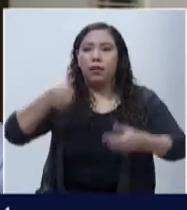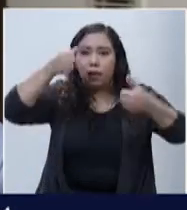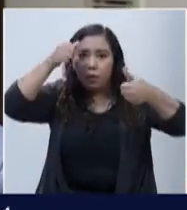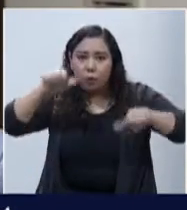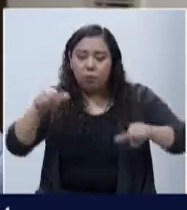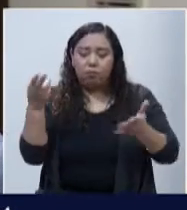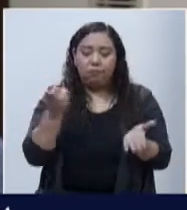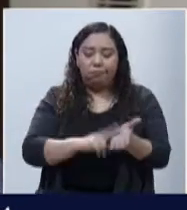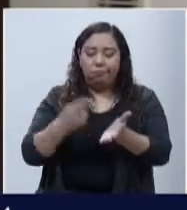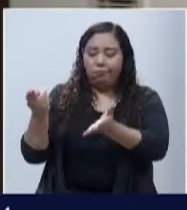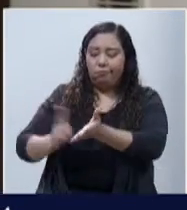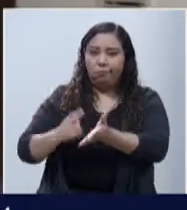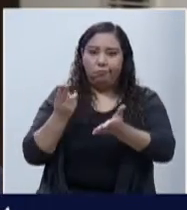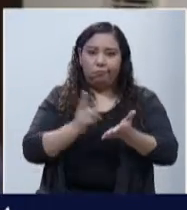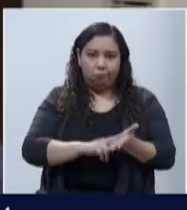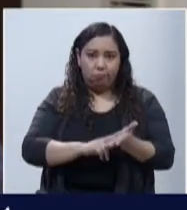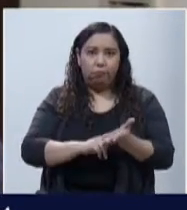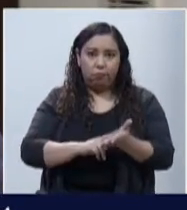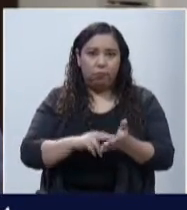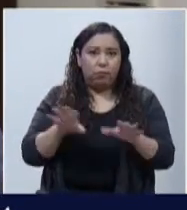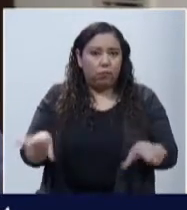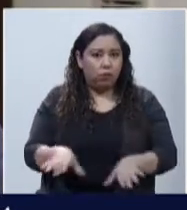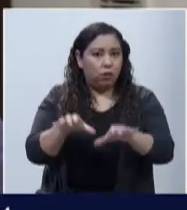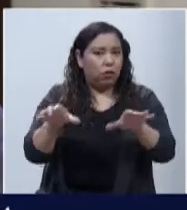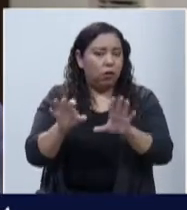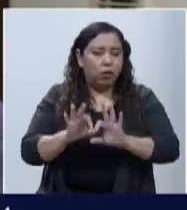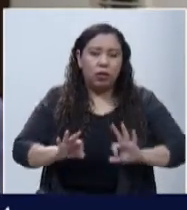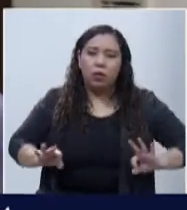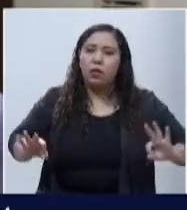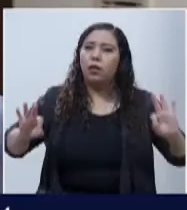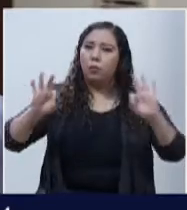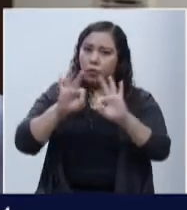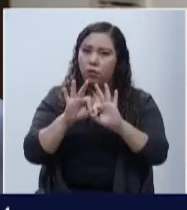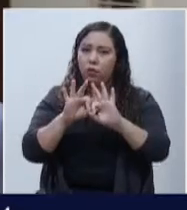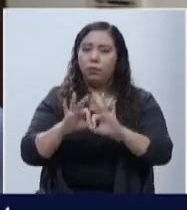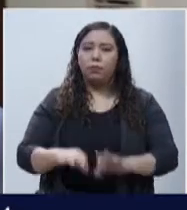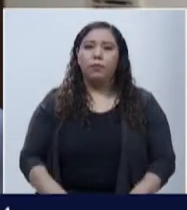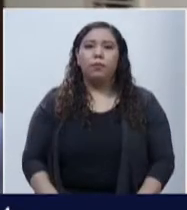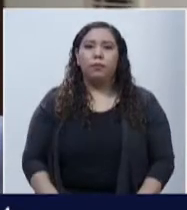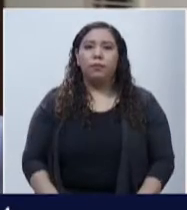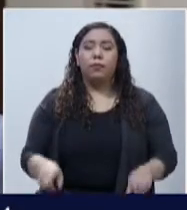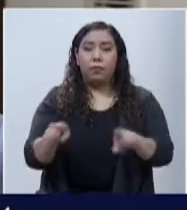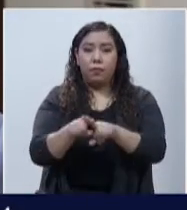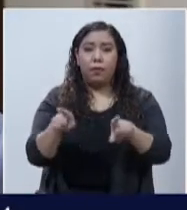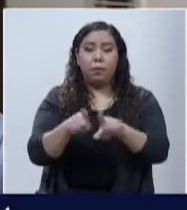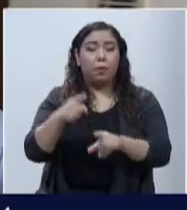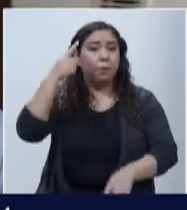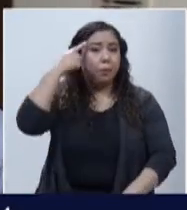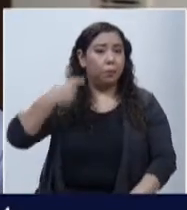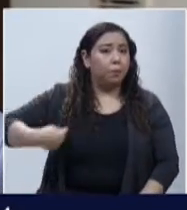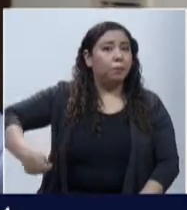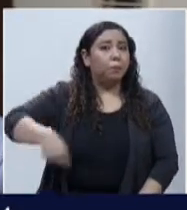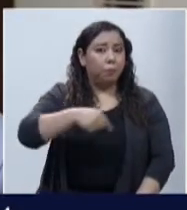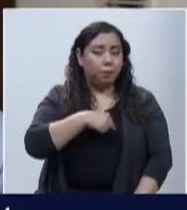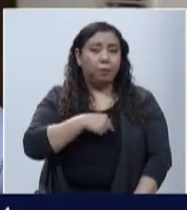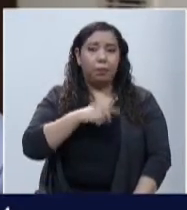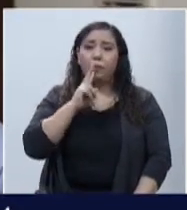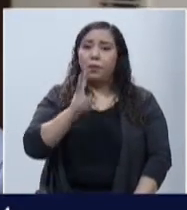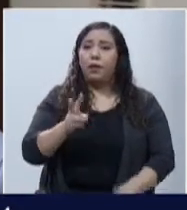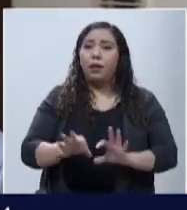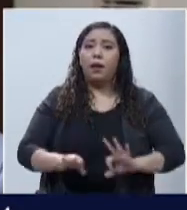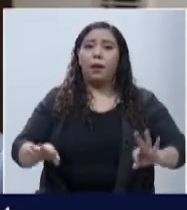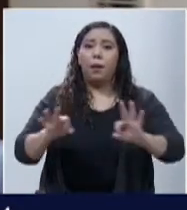de que pronto se estarán concretando acciones muy importantes de igual manera para nosotros es importante la parte de la seguridad